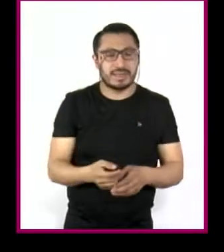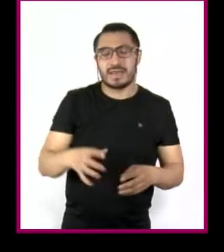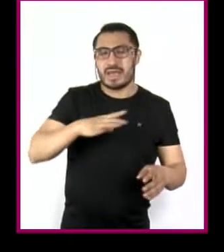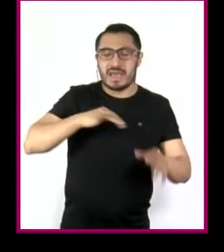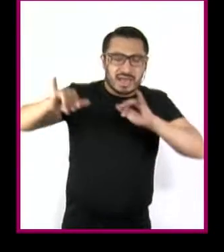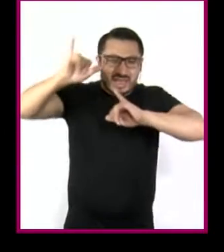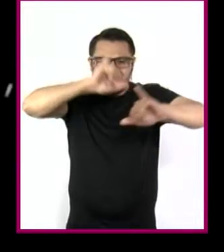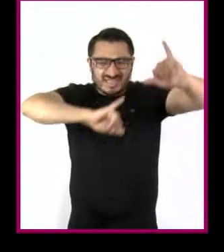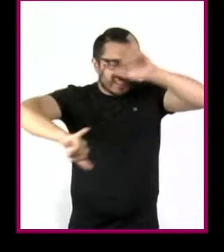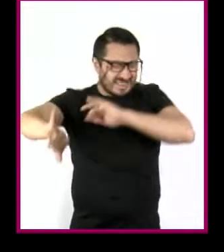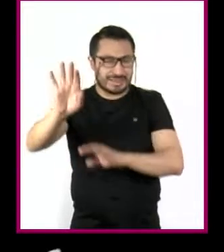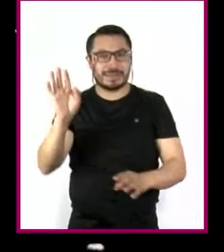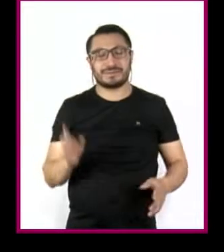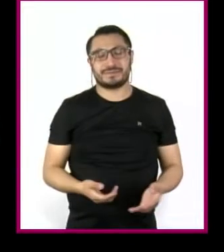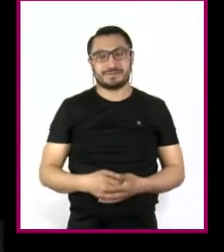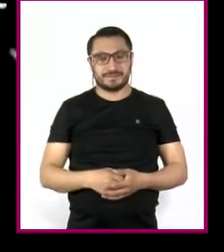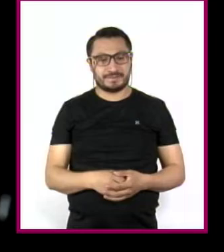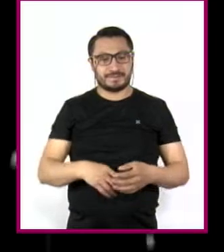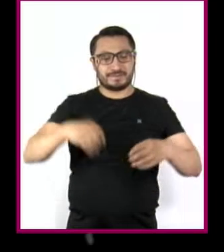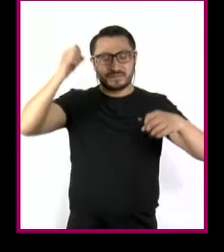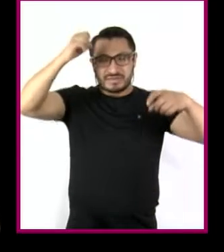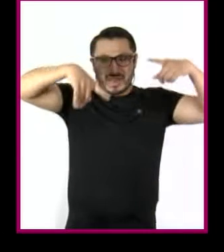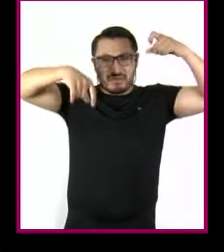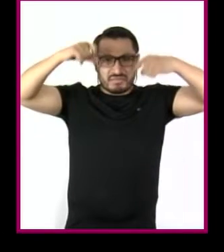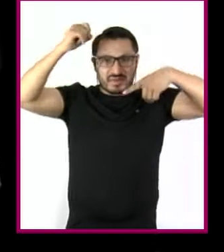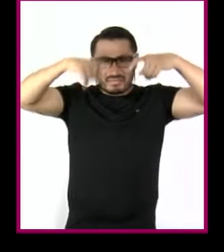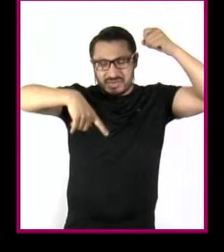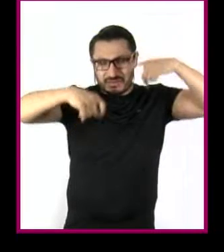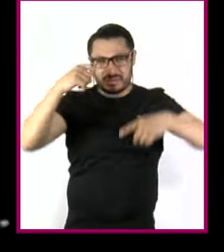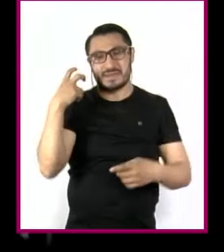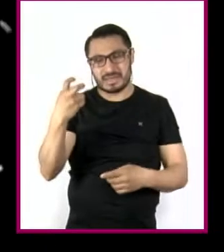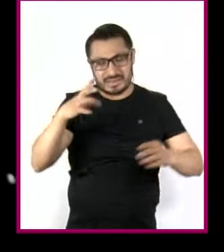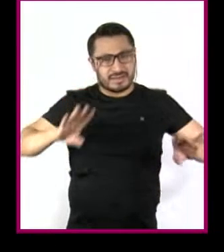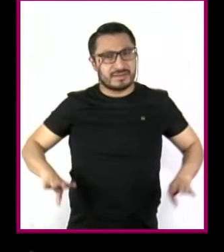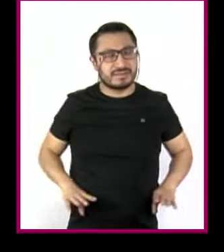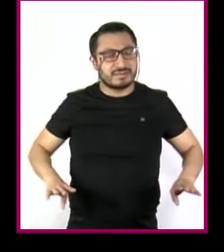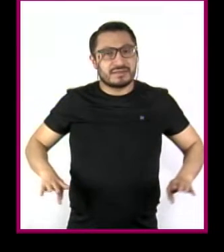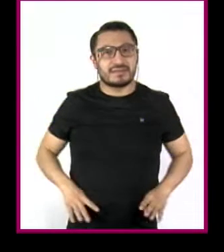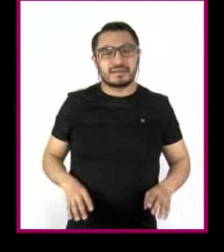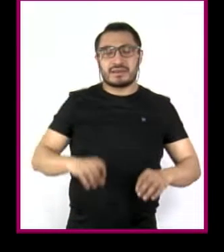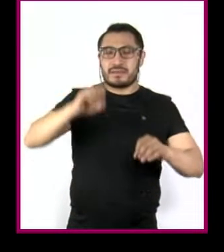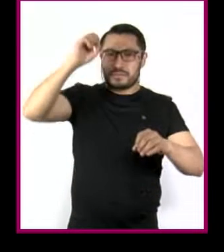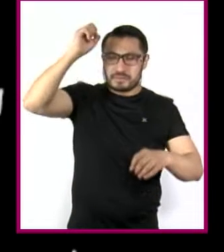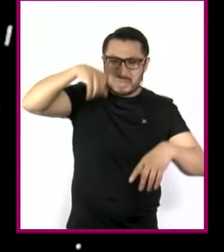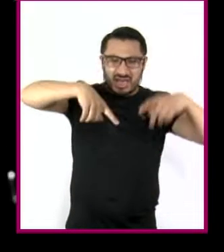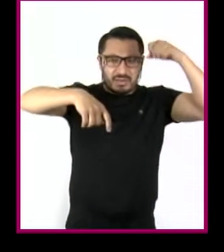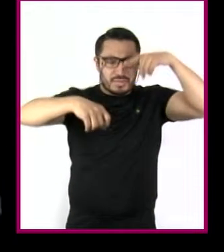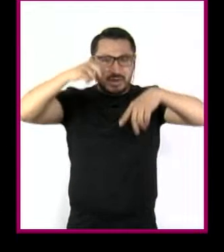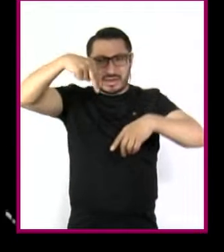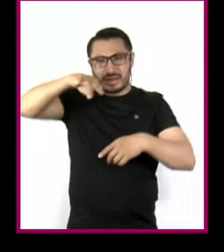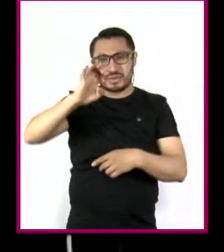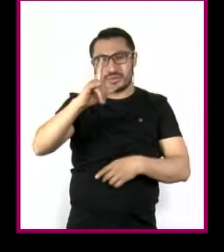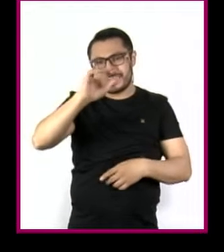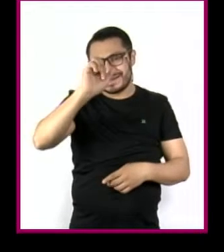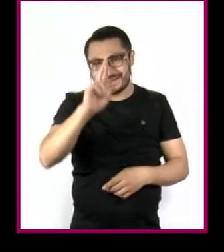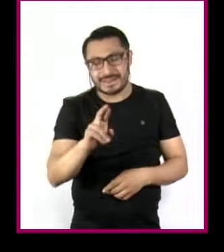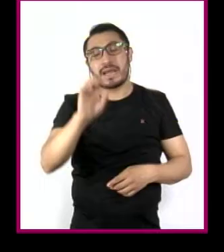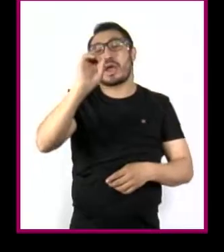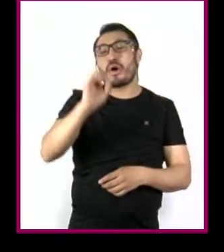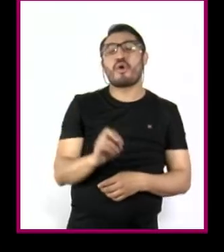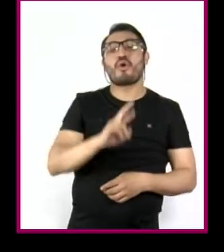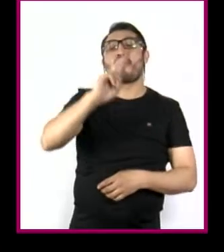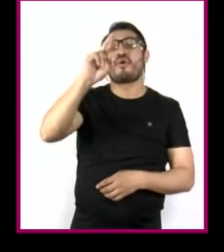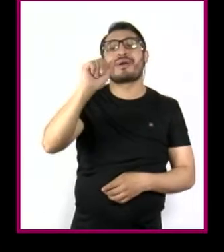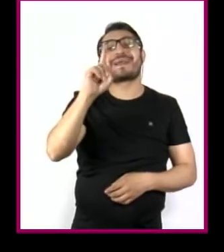químicos particulares. Estos isótopos tienen una característica, el decaimiento nuclear o decaimiento